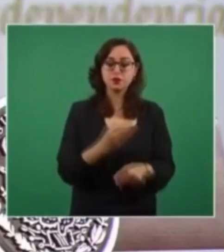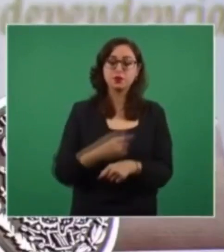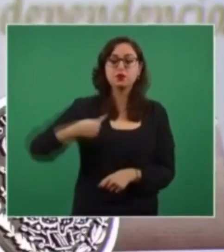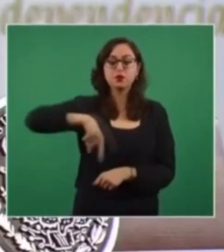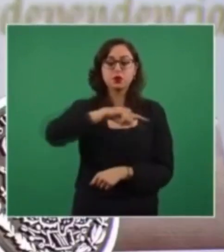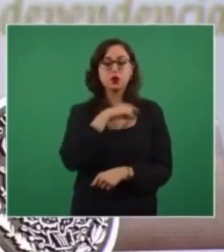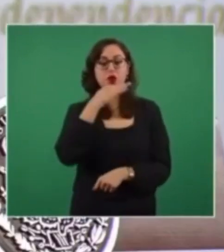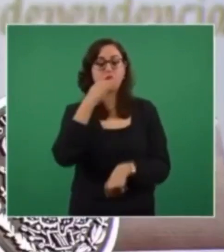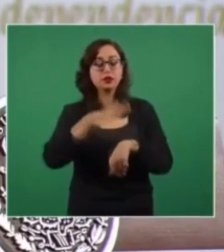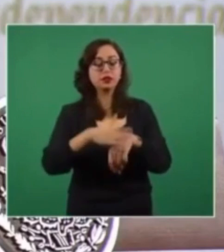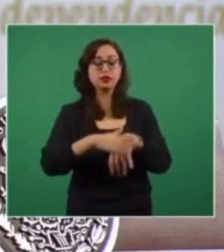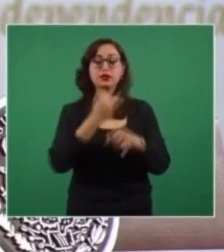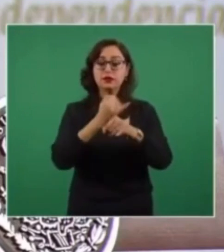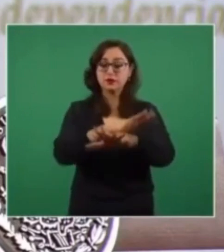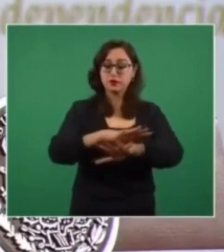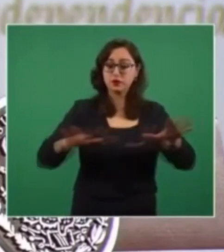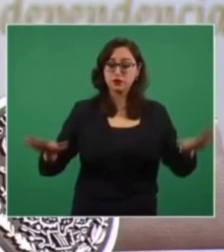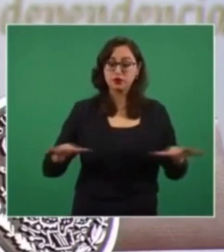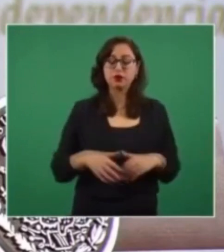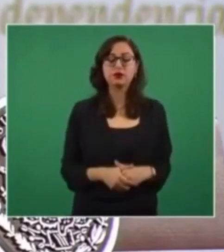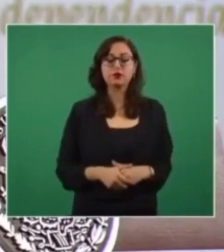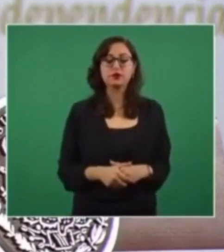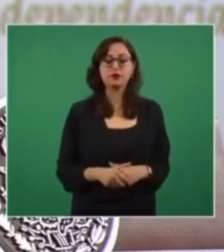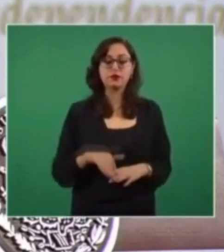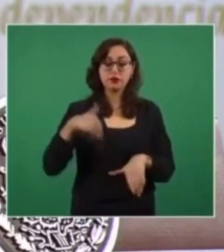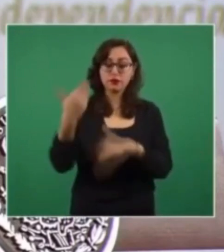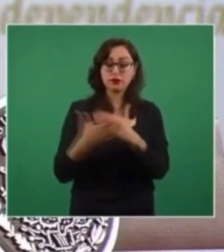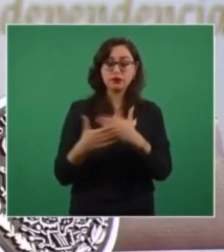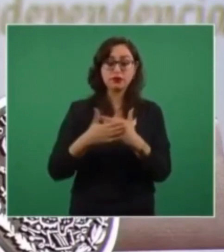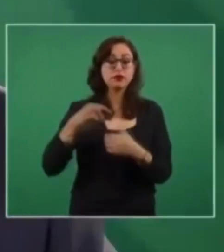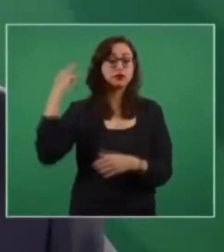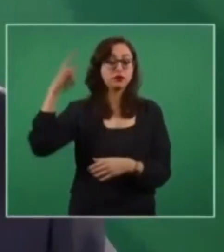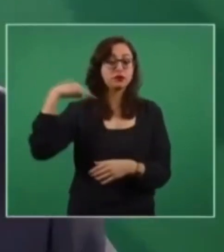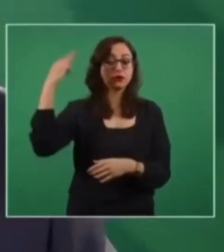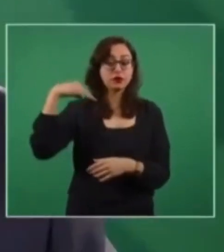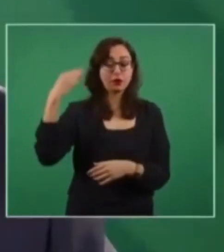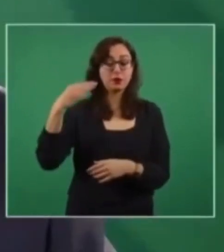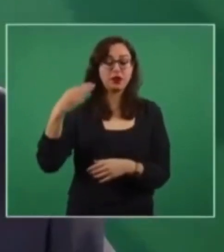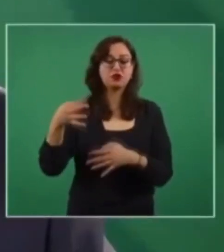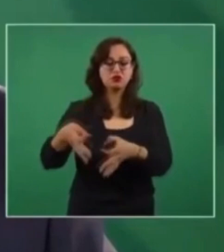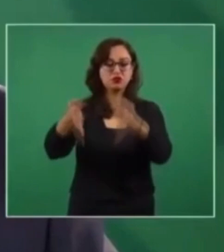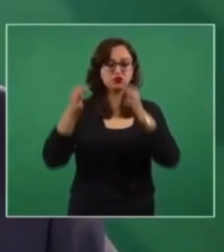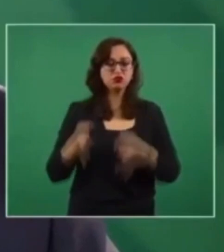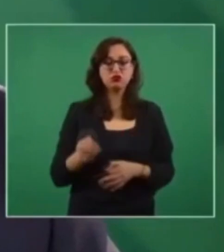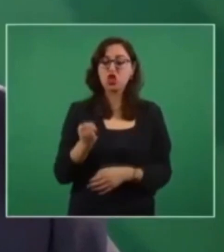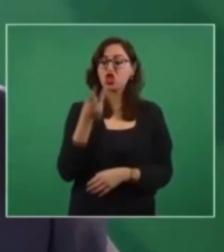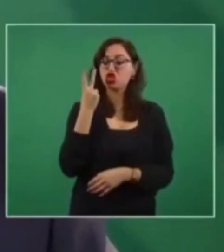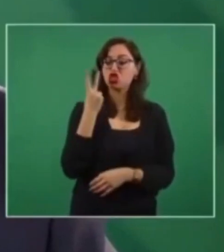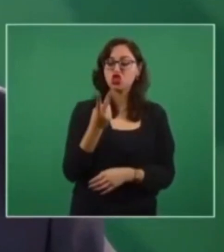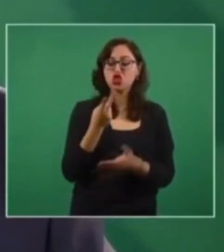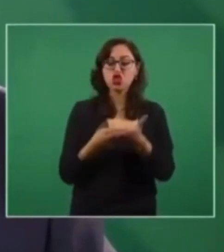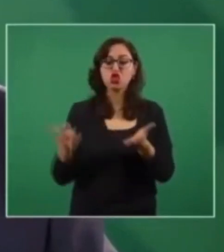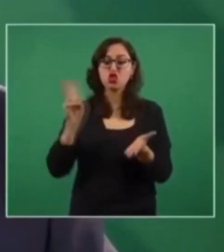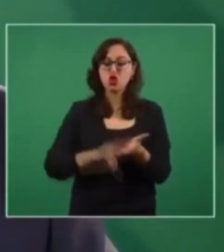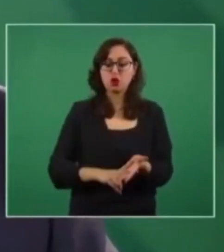derechohabientes que en el mes de marzo se pagarán dos bimestres juntos, o sea, se pagará el